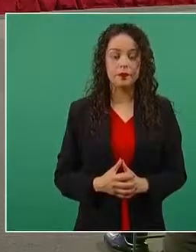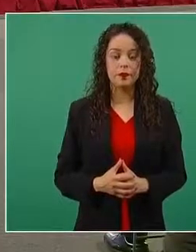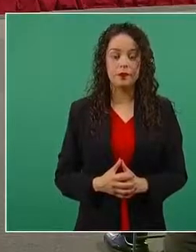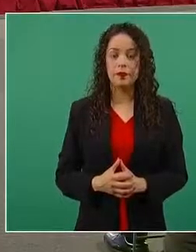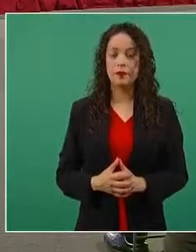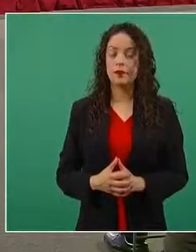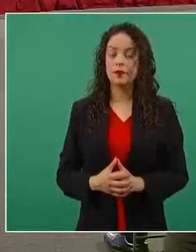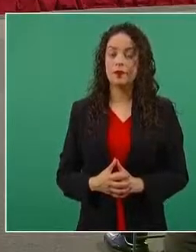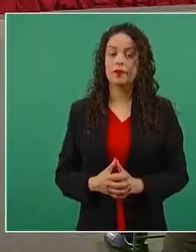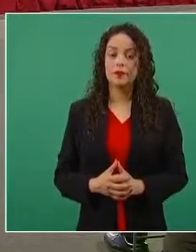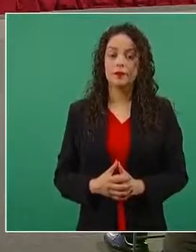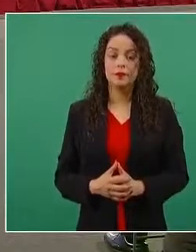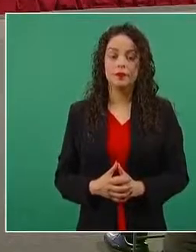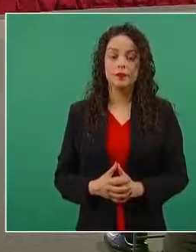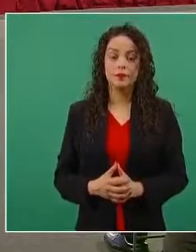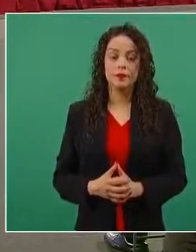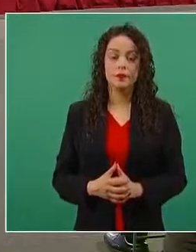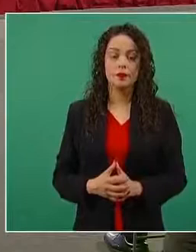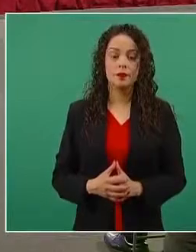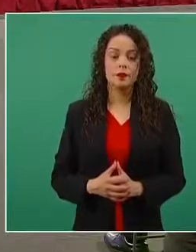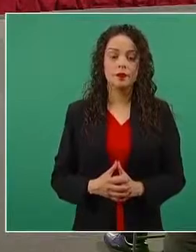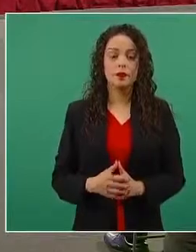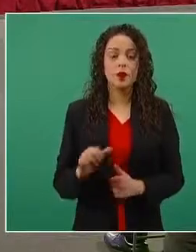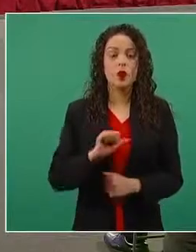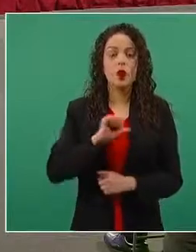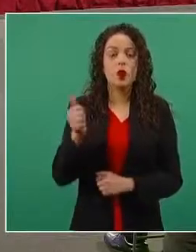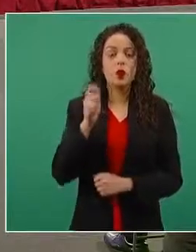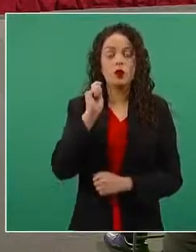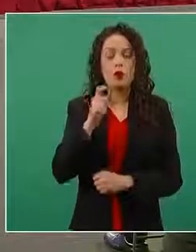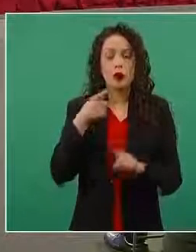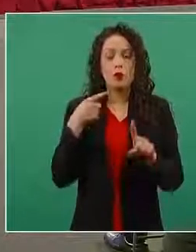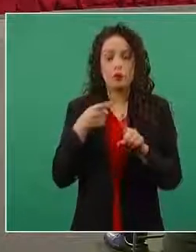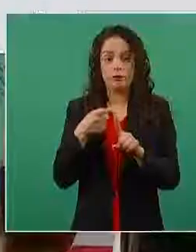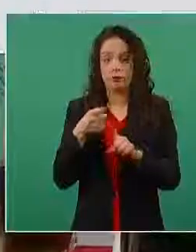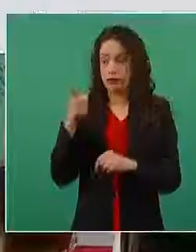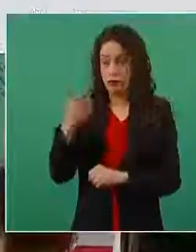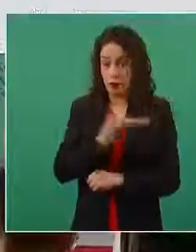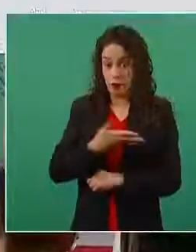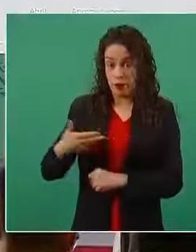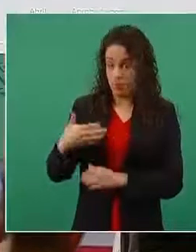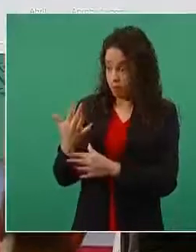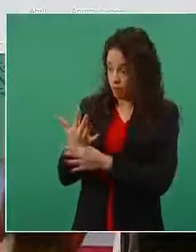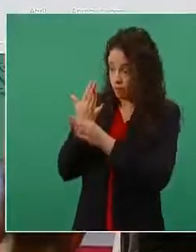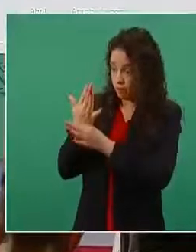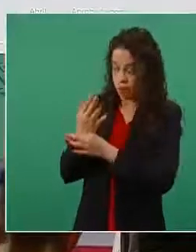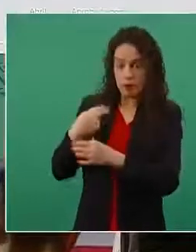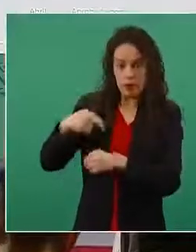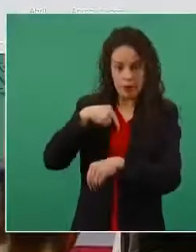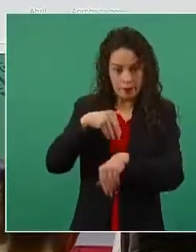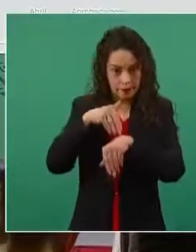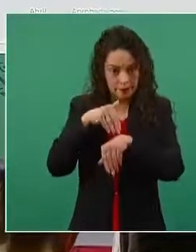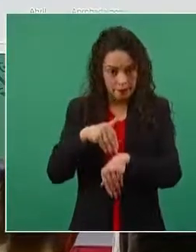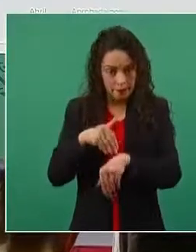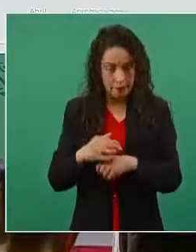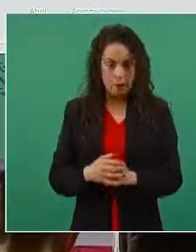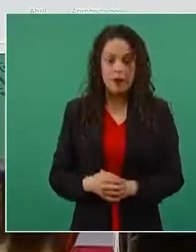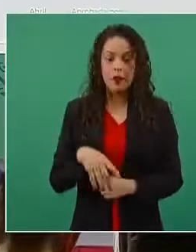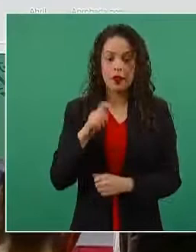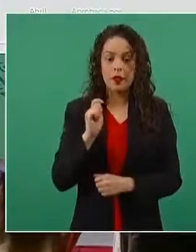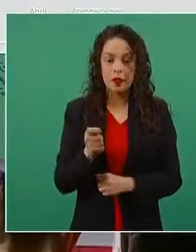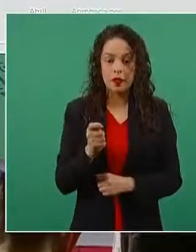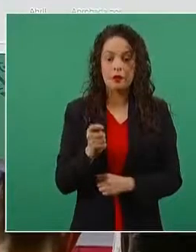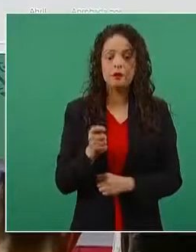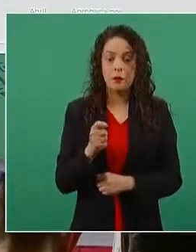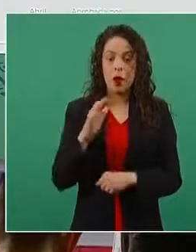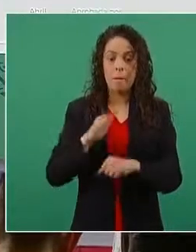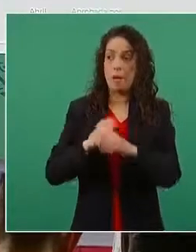Muchas gracias. Bueno, la otra cosa que se ha hecho por instrucciones del presidente es abrir las opciones para el país. Esa ha sido la